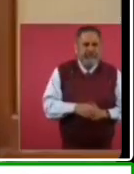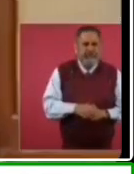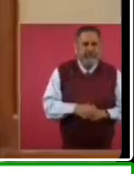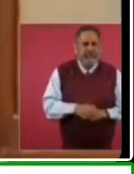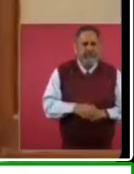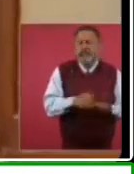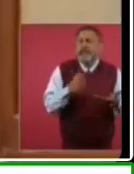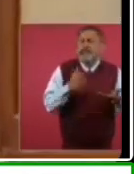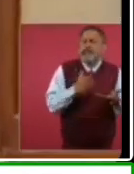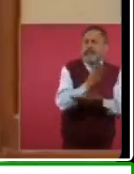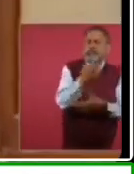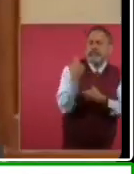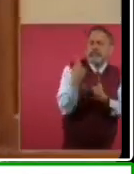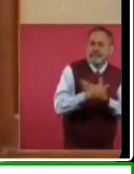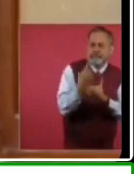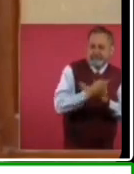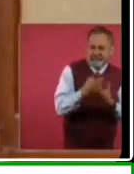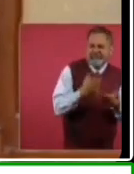pase automático.